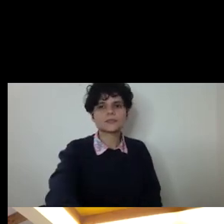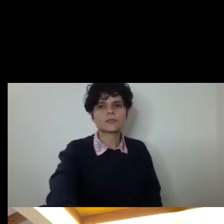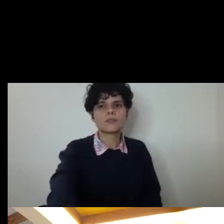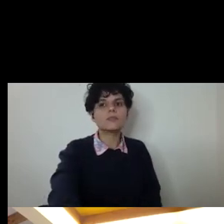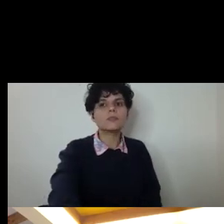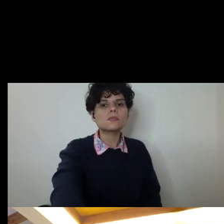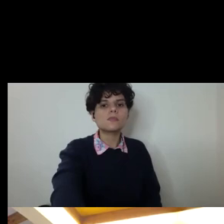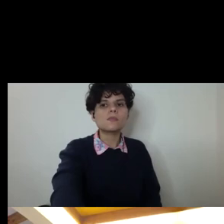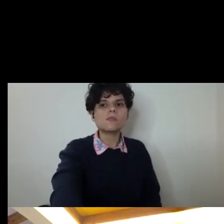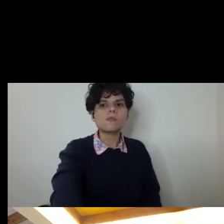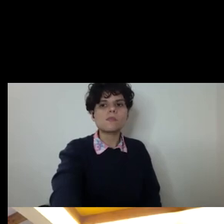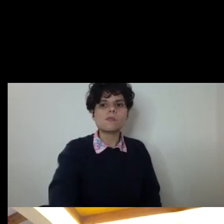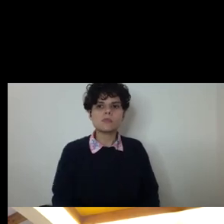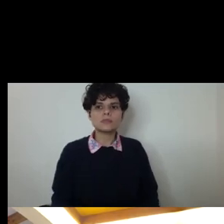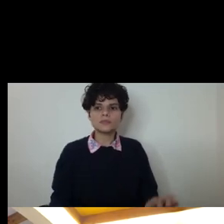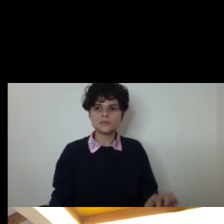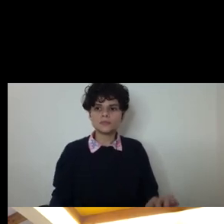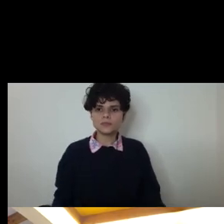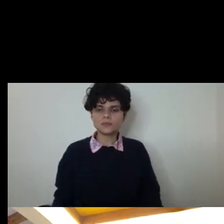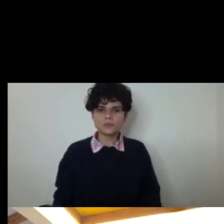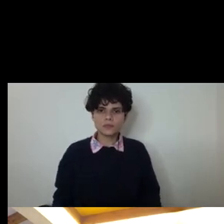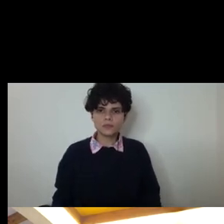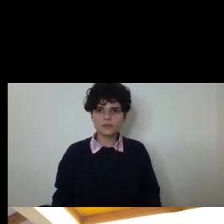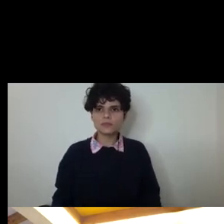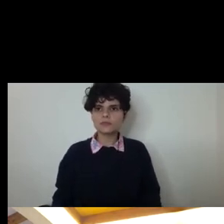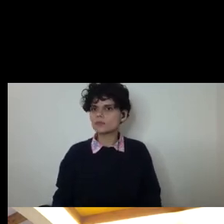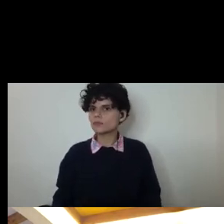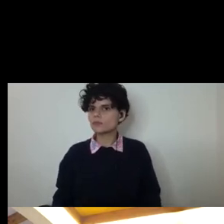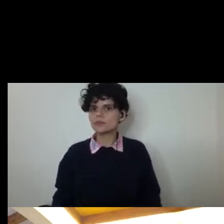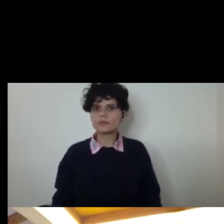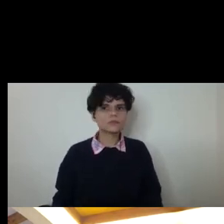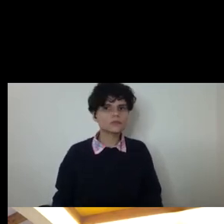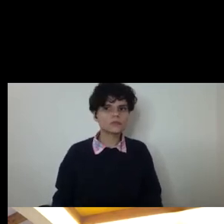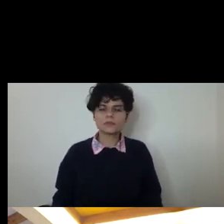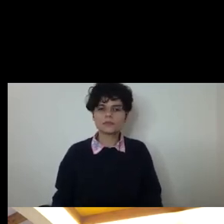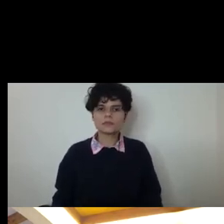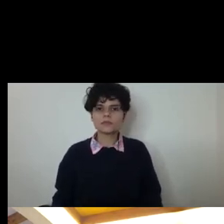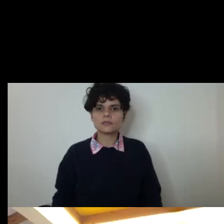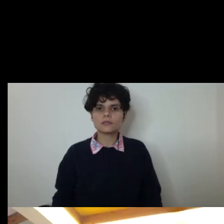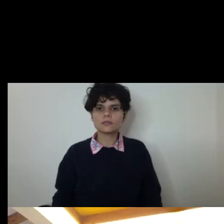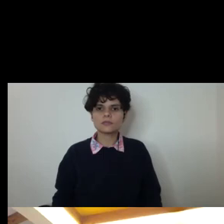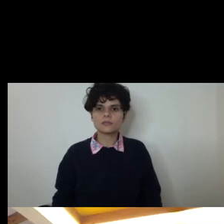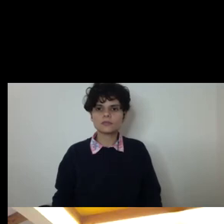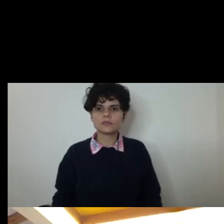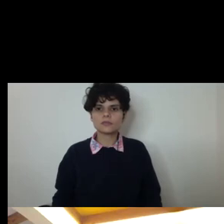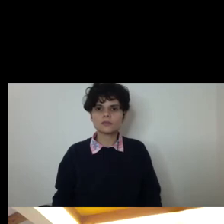Bueno, sigamos a ver si puedo mostrarles las otras películas que quiero mostrarles.